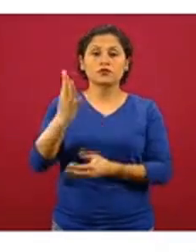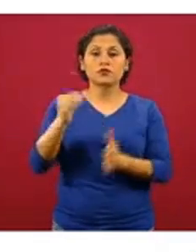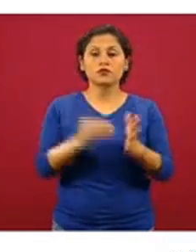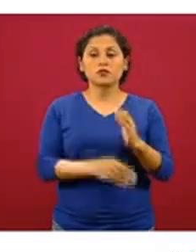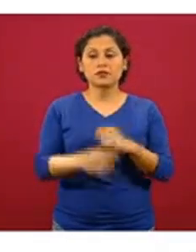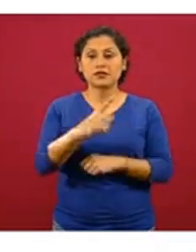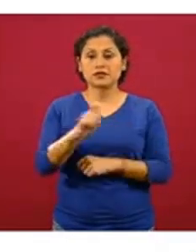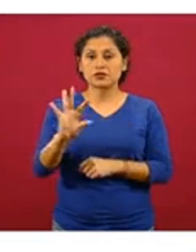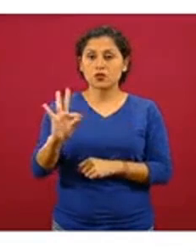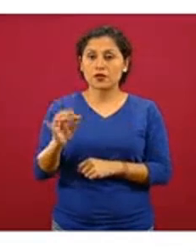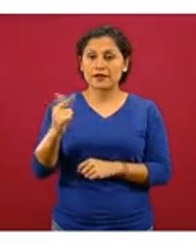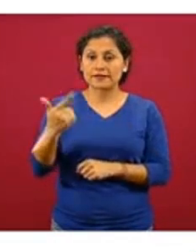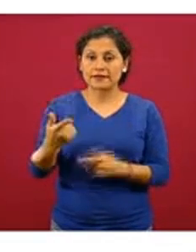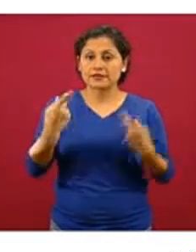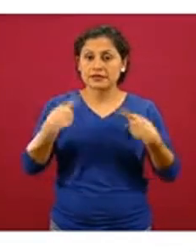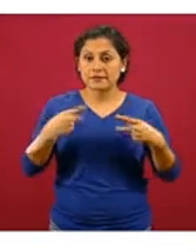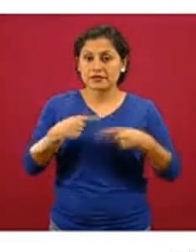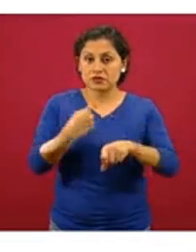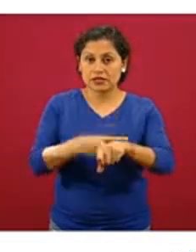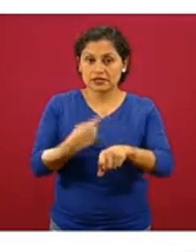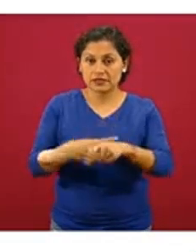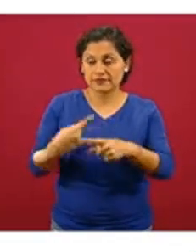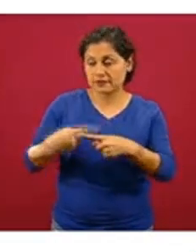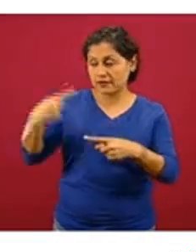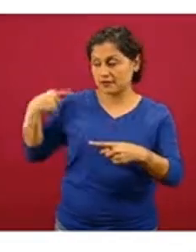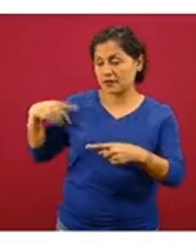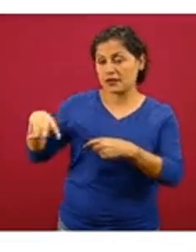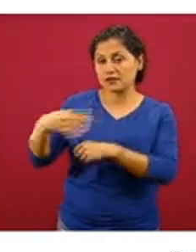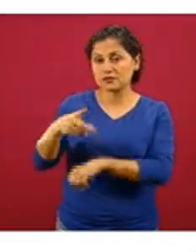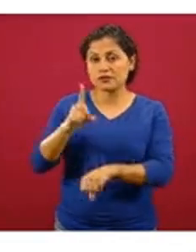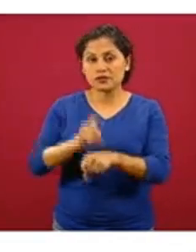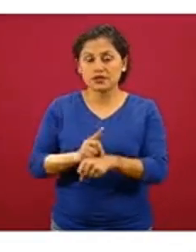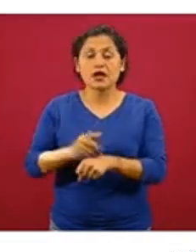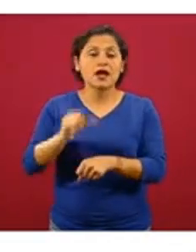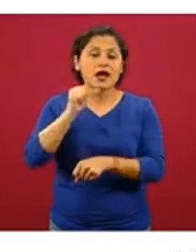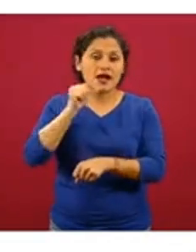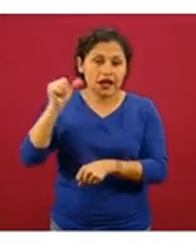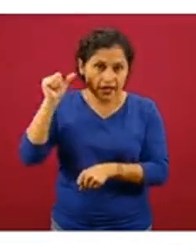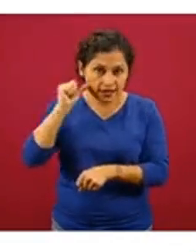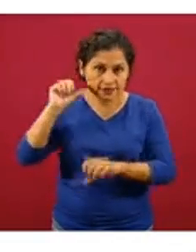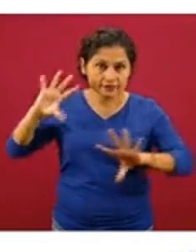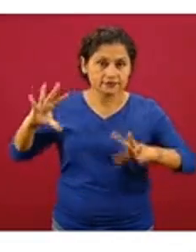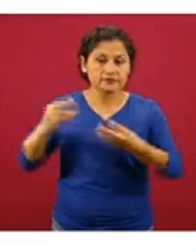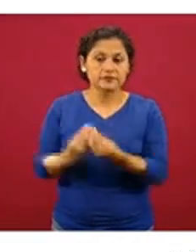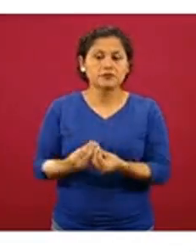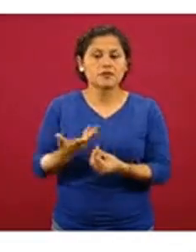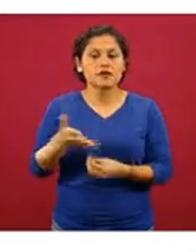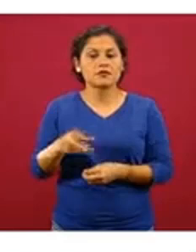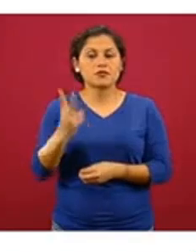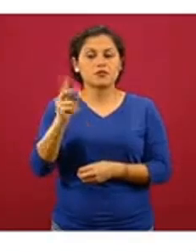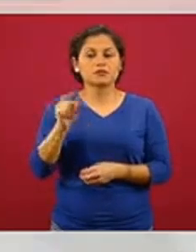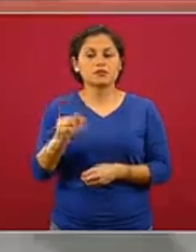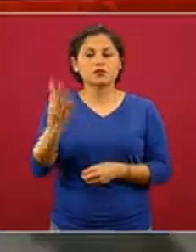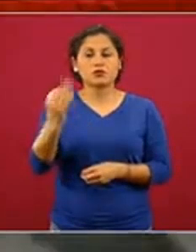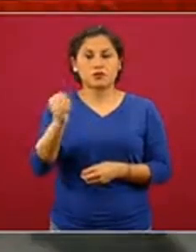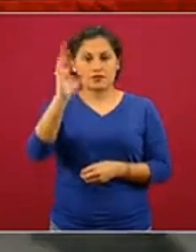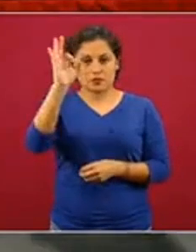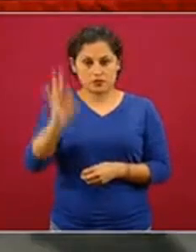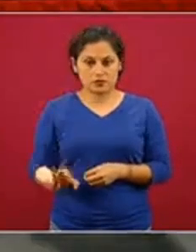nuevos comparados con hace 24 horas, que en este caso representan 2.9%. Ayer